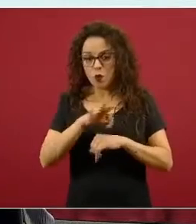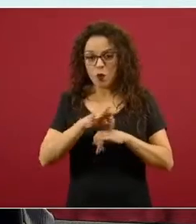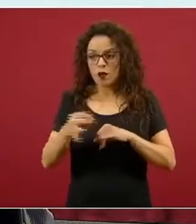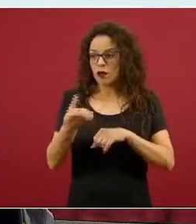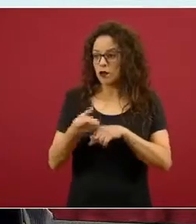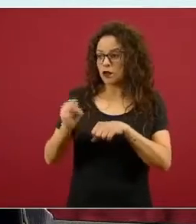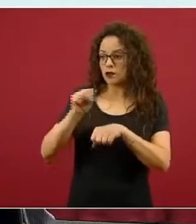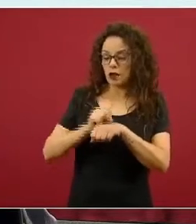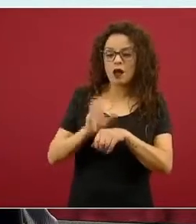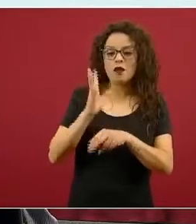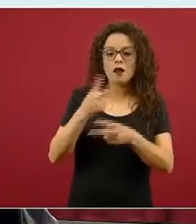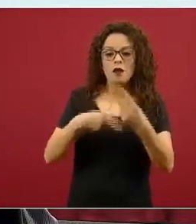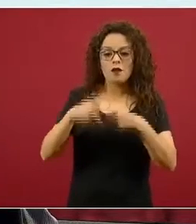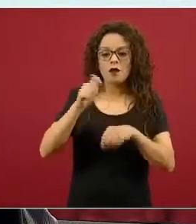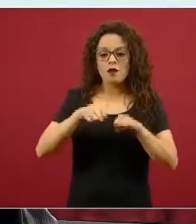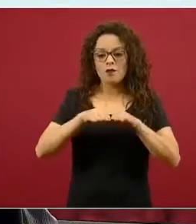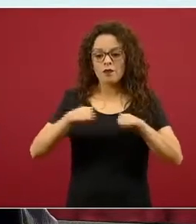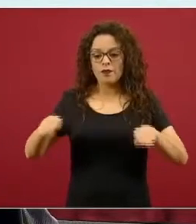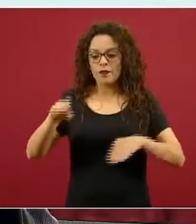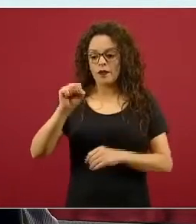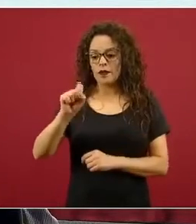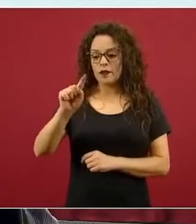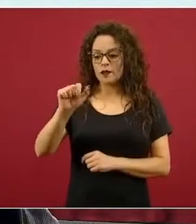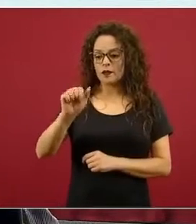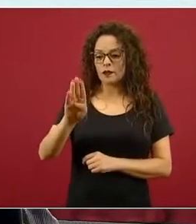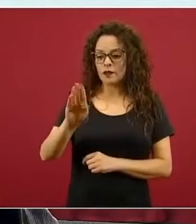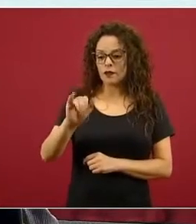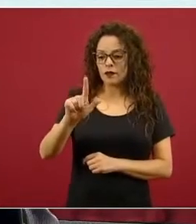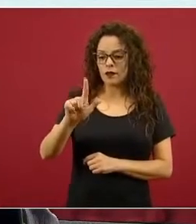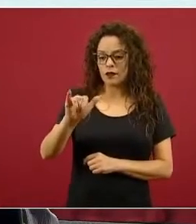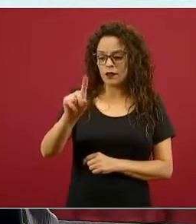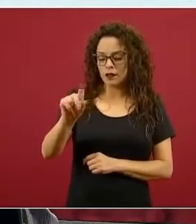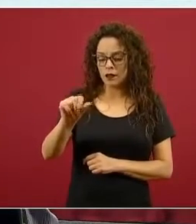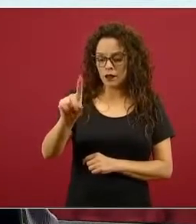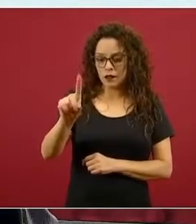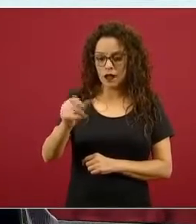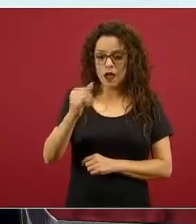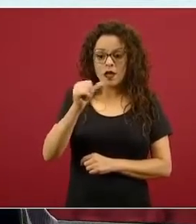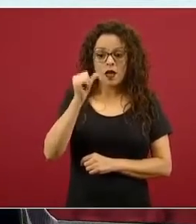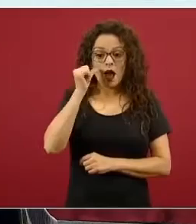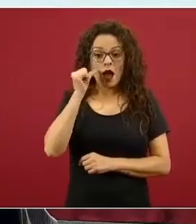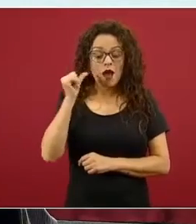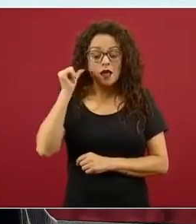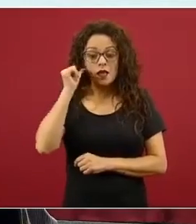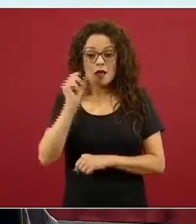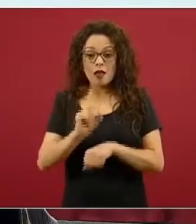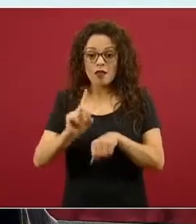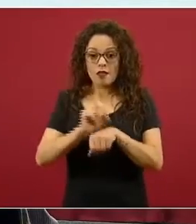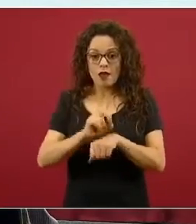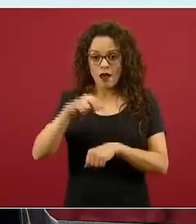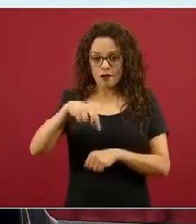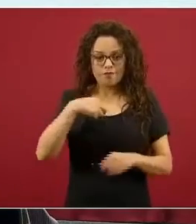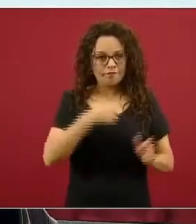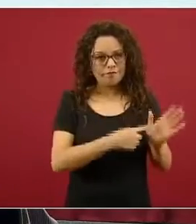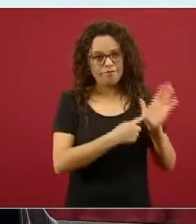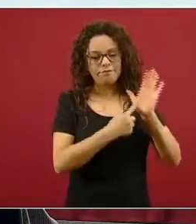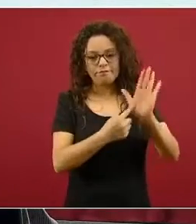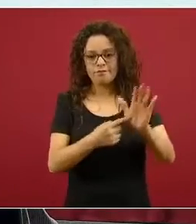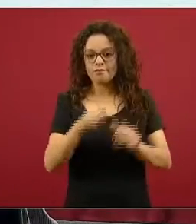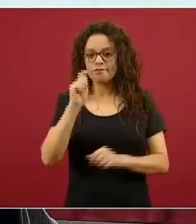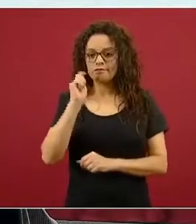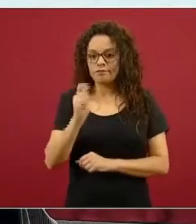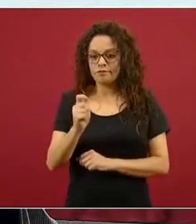una estabilidad de esta disminución de la positividad, y es más, el día de ayer yo les presentaba el cierre de